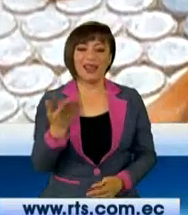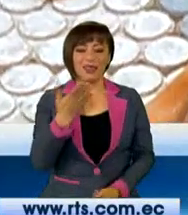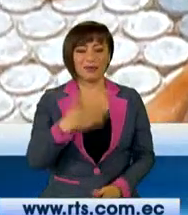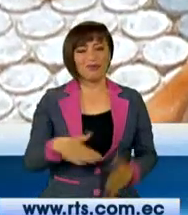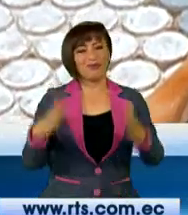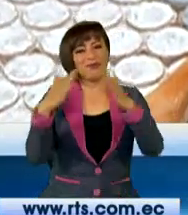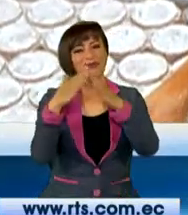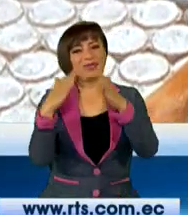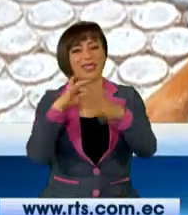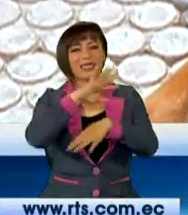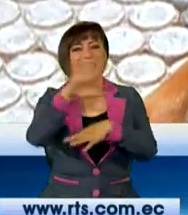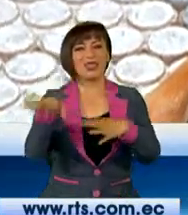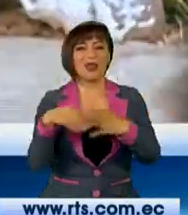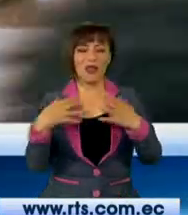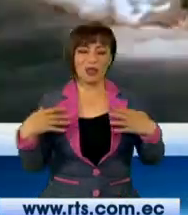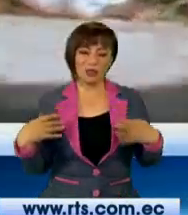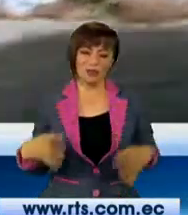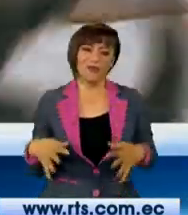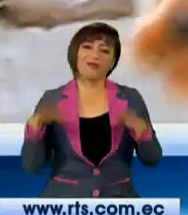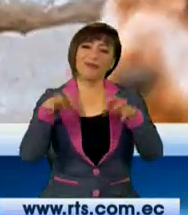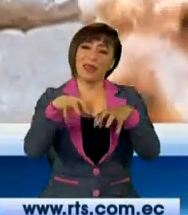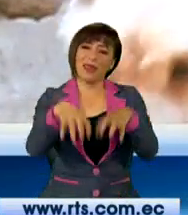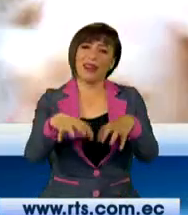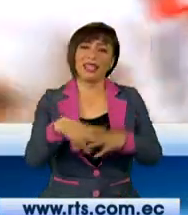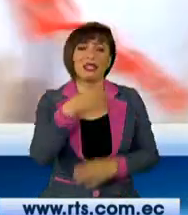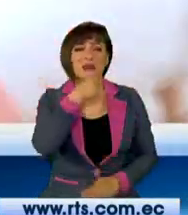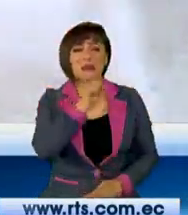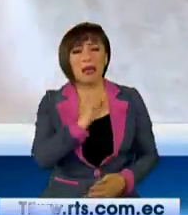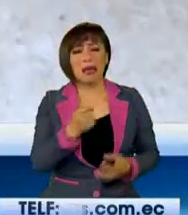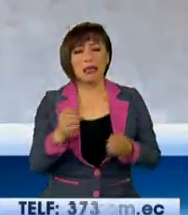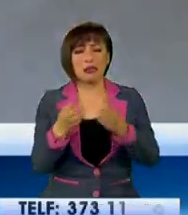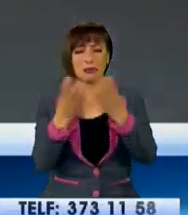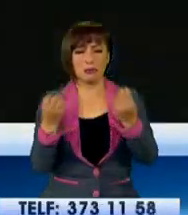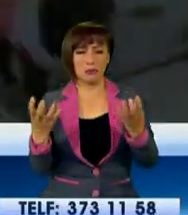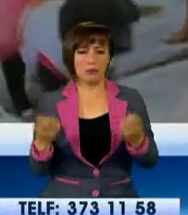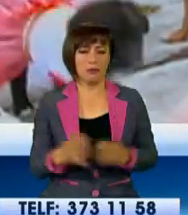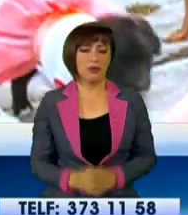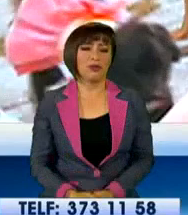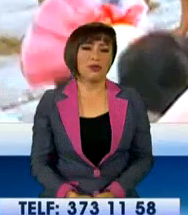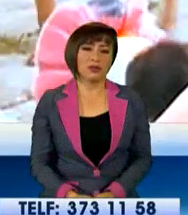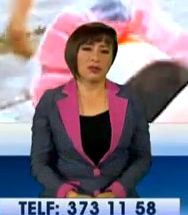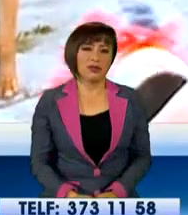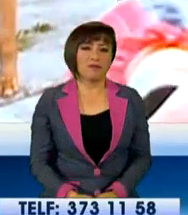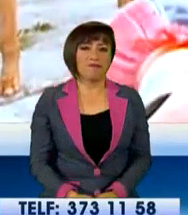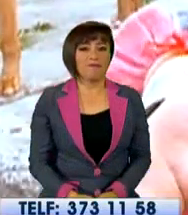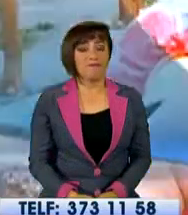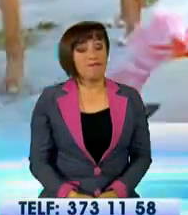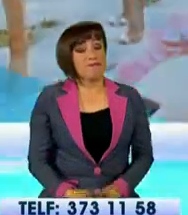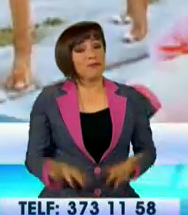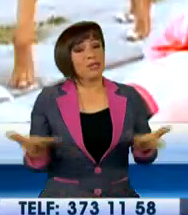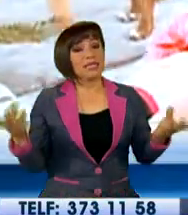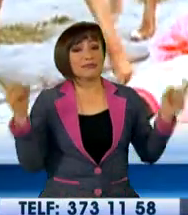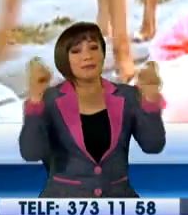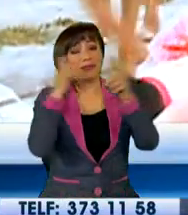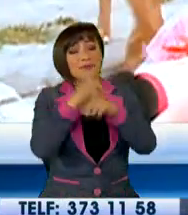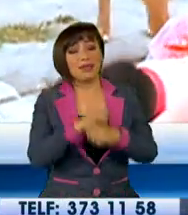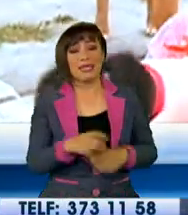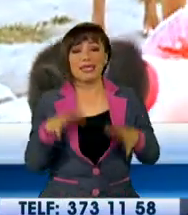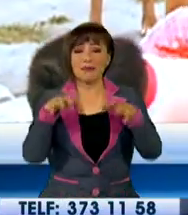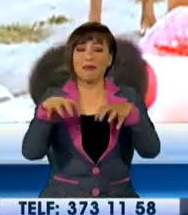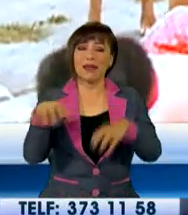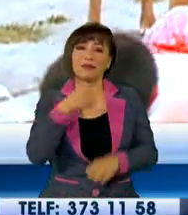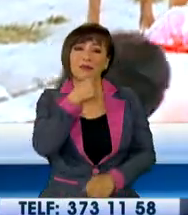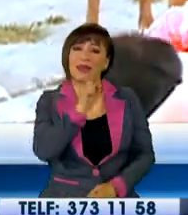En su mayoría son adultos, por lo que es más difícil que sean adoptados. Que prácticamente ya los viejitos